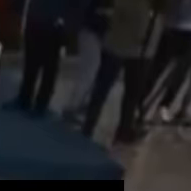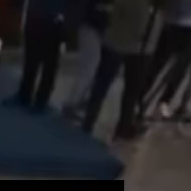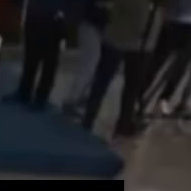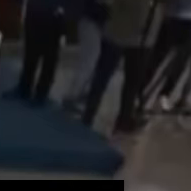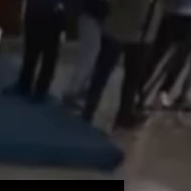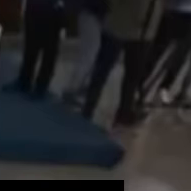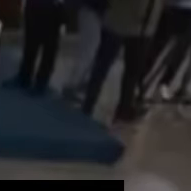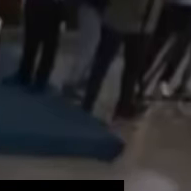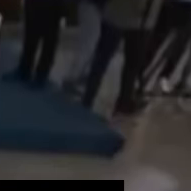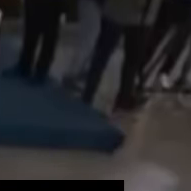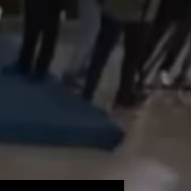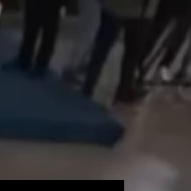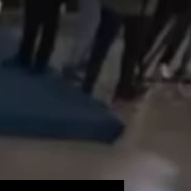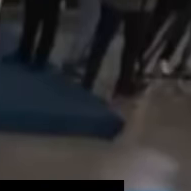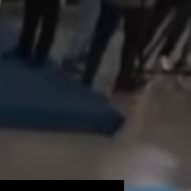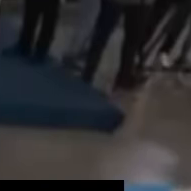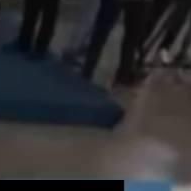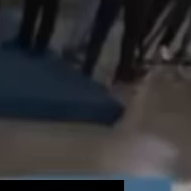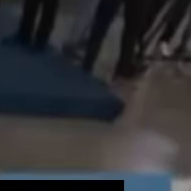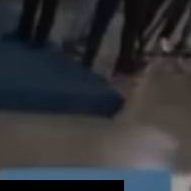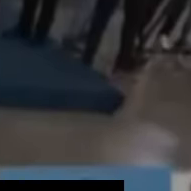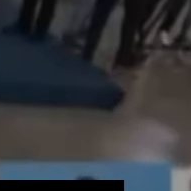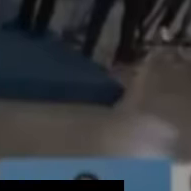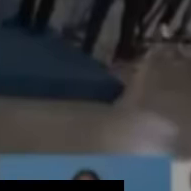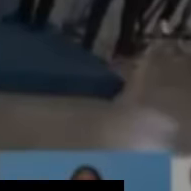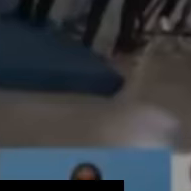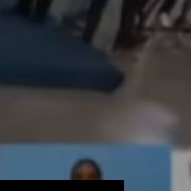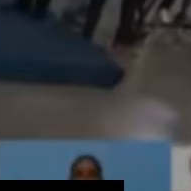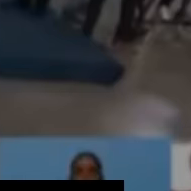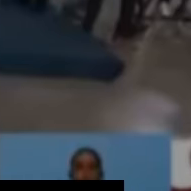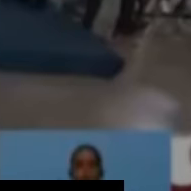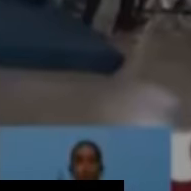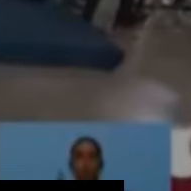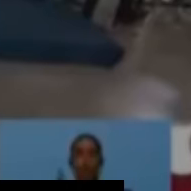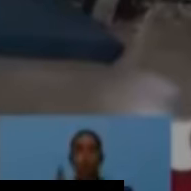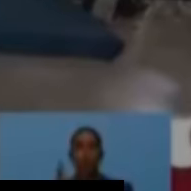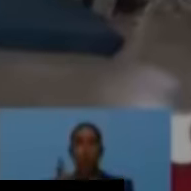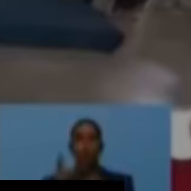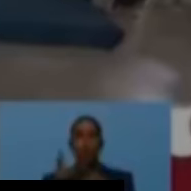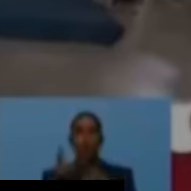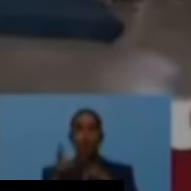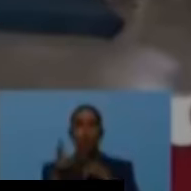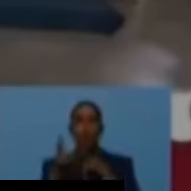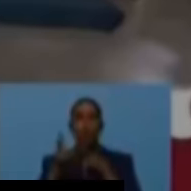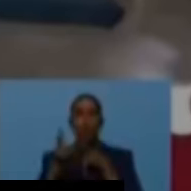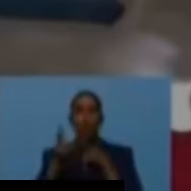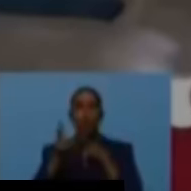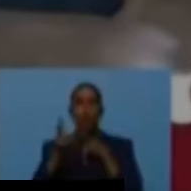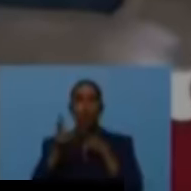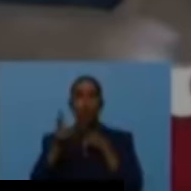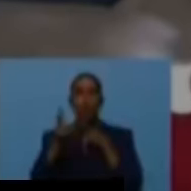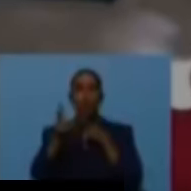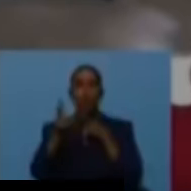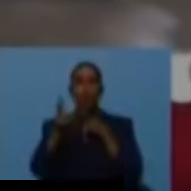haber participado en las manifestaciones contra el fraudulento resultado anunciado por el Consejo Nacional Electoral, CNE, que dio